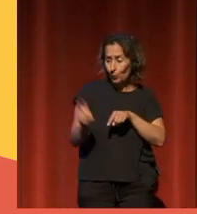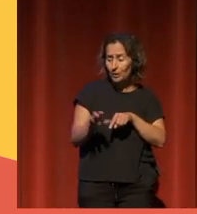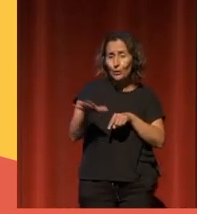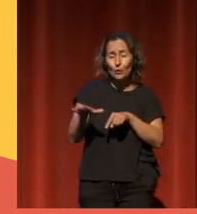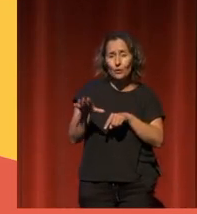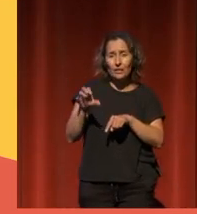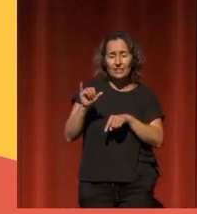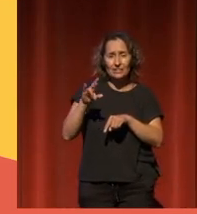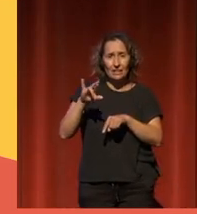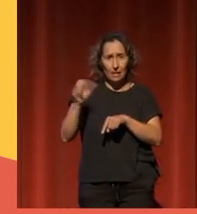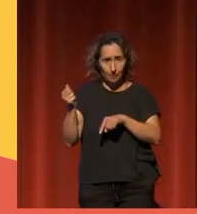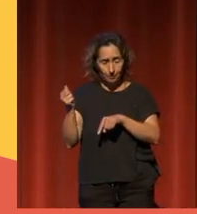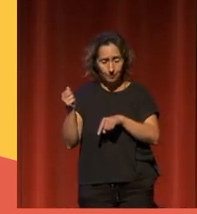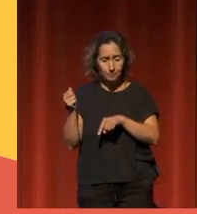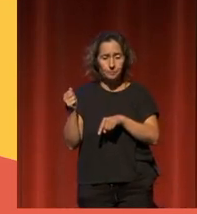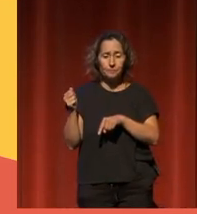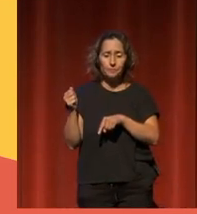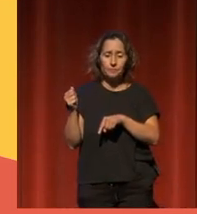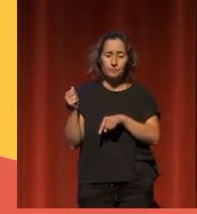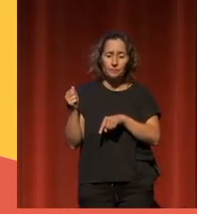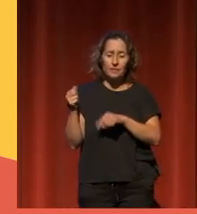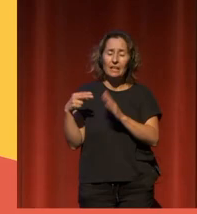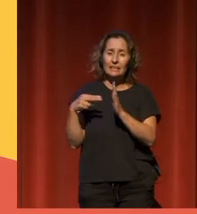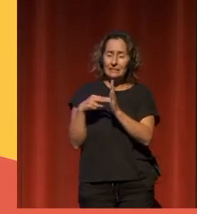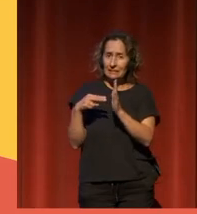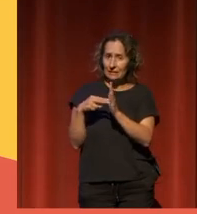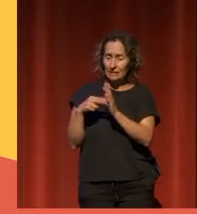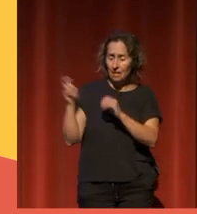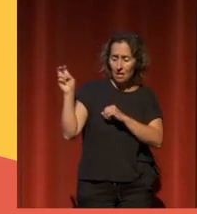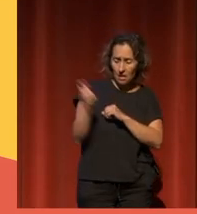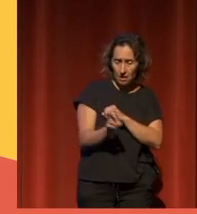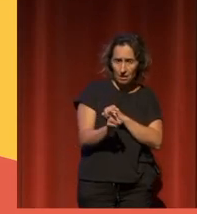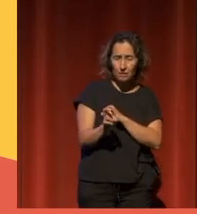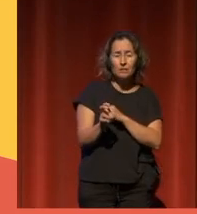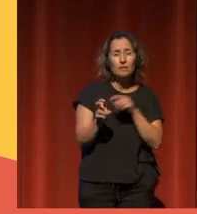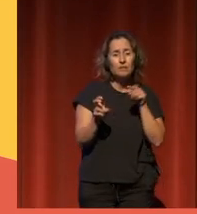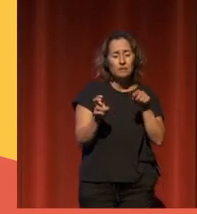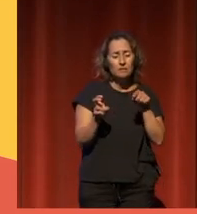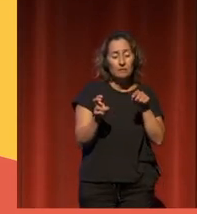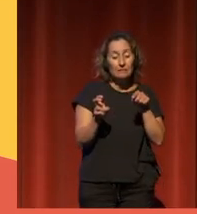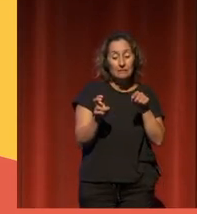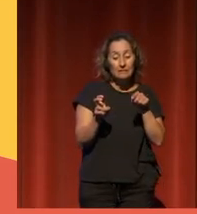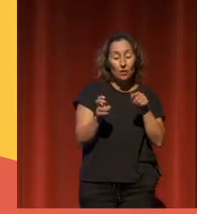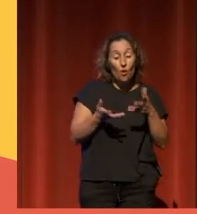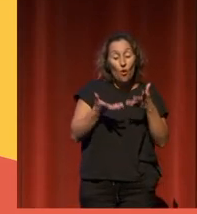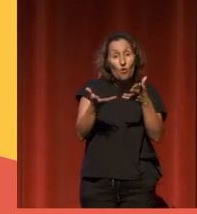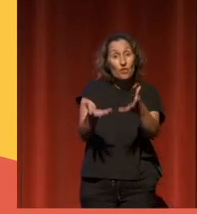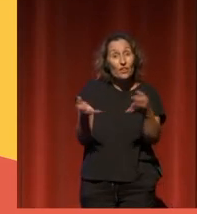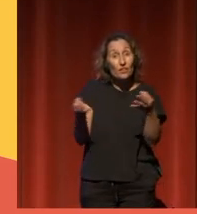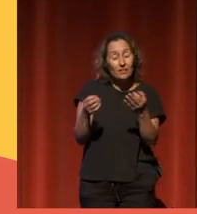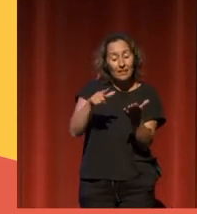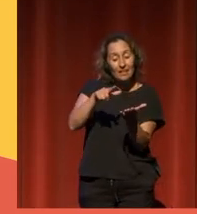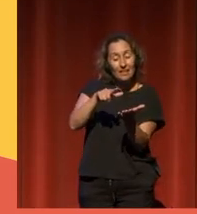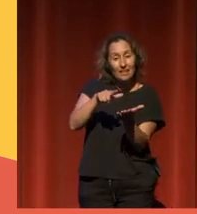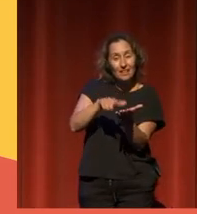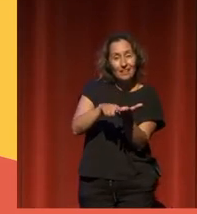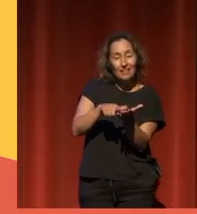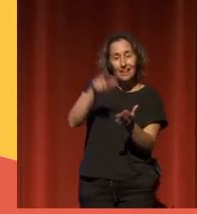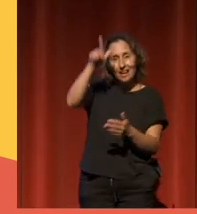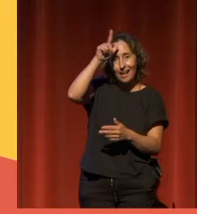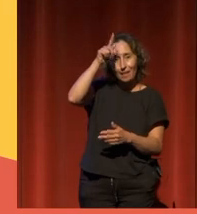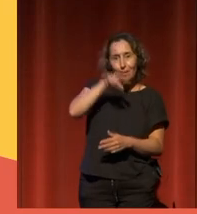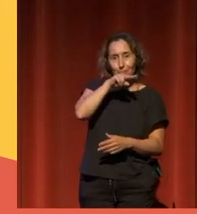Siria y lo que hicieron fue eh fue proporcionar clases de lengua alemana